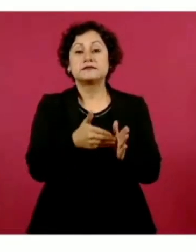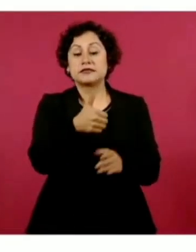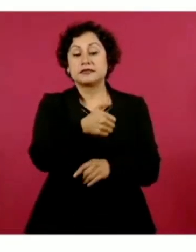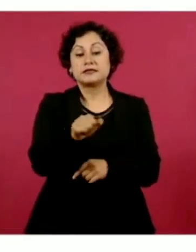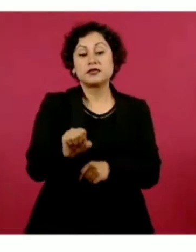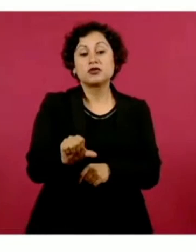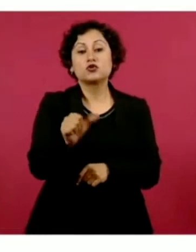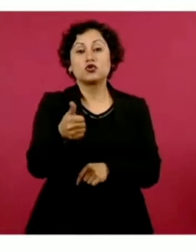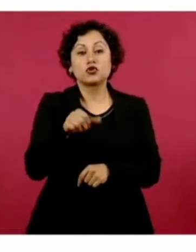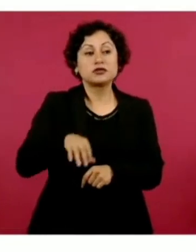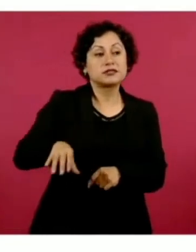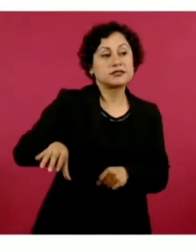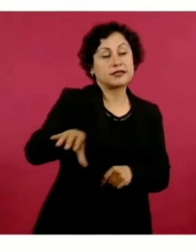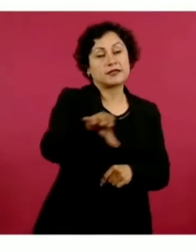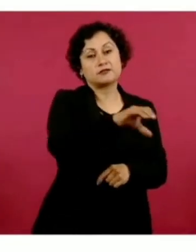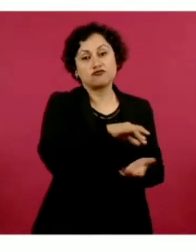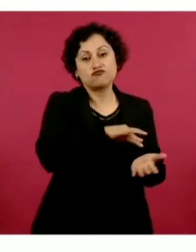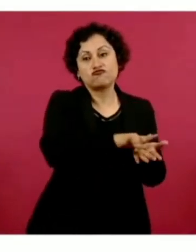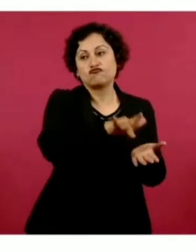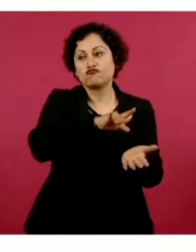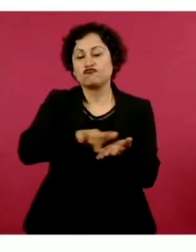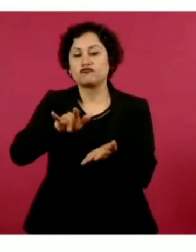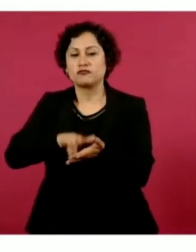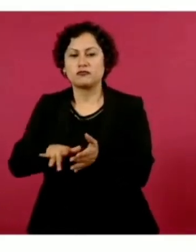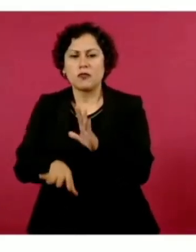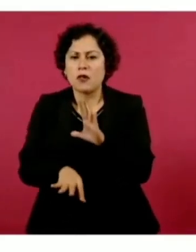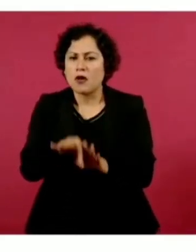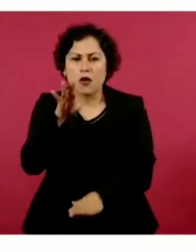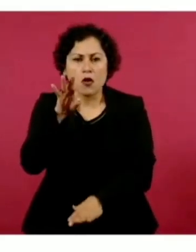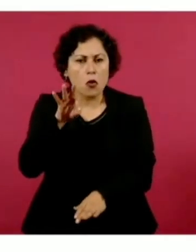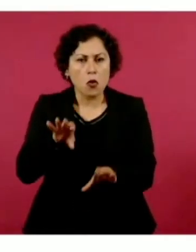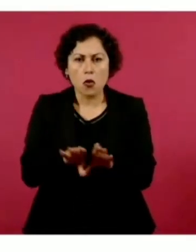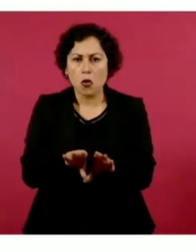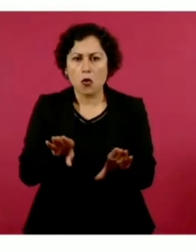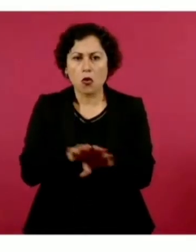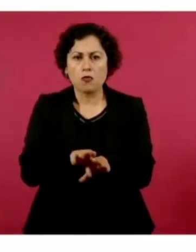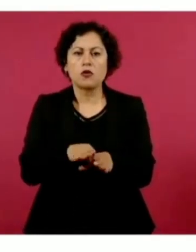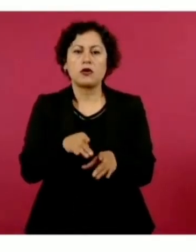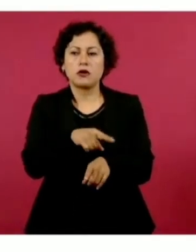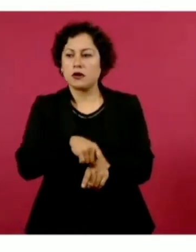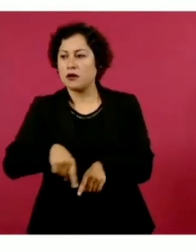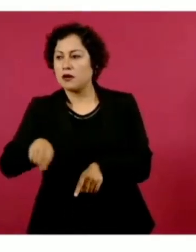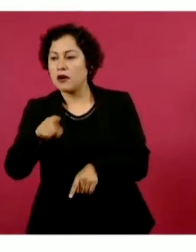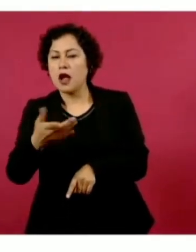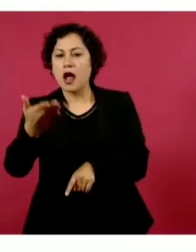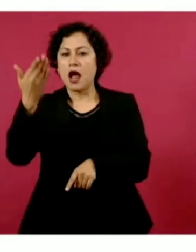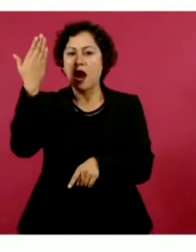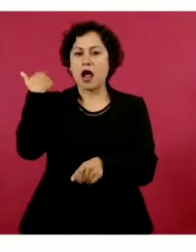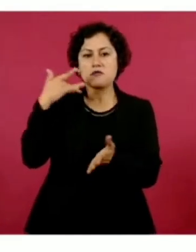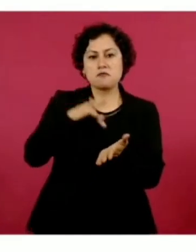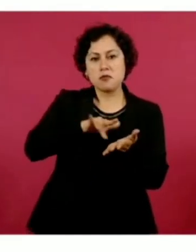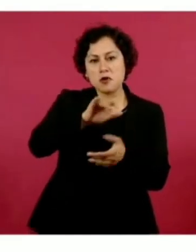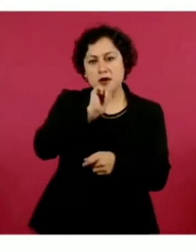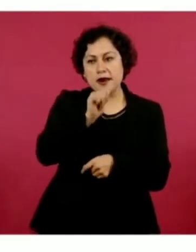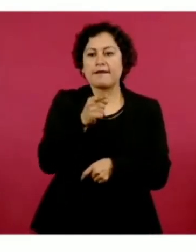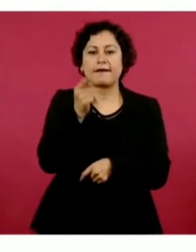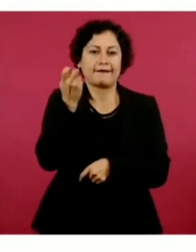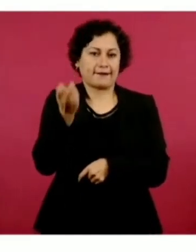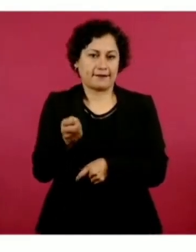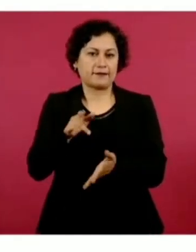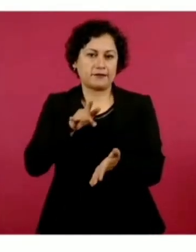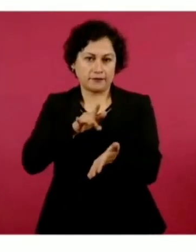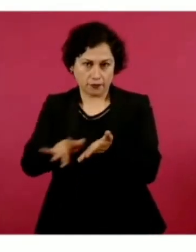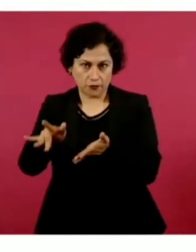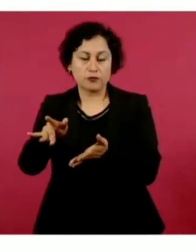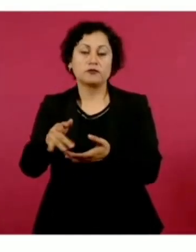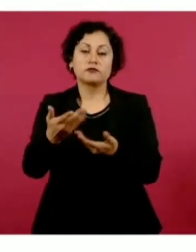6,611 centros de salud. ¿Cómo se eligieron? Los más antiguos, los que no habían tenido inversiones en mucho tiempo, pero también con una